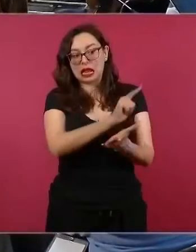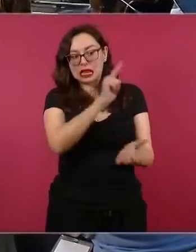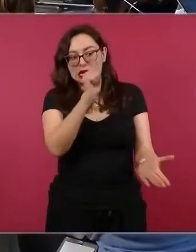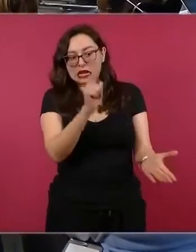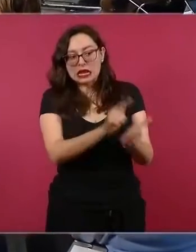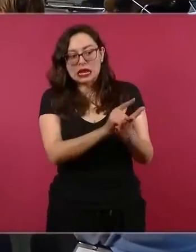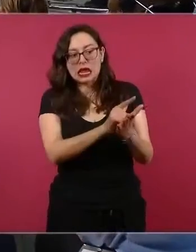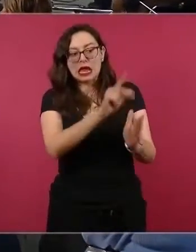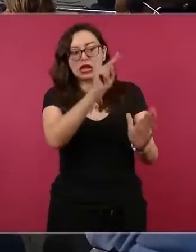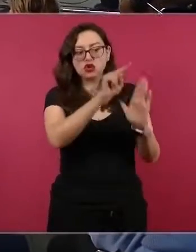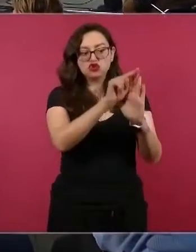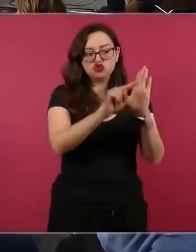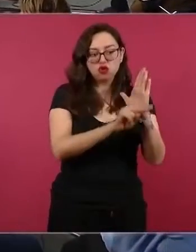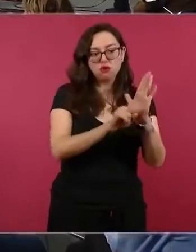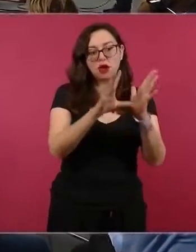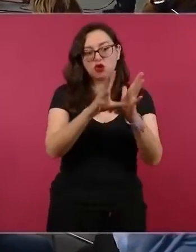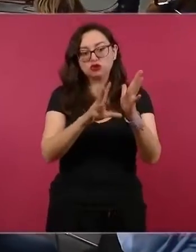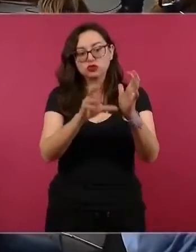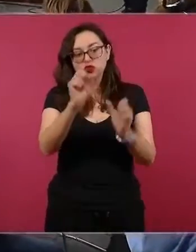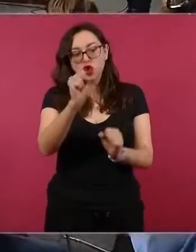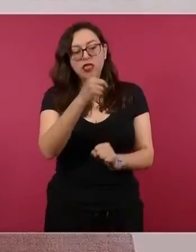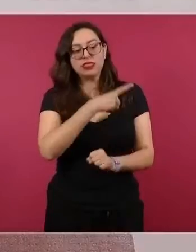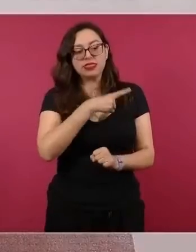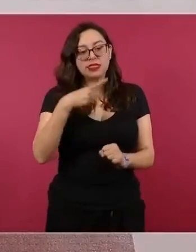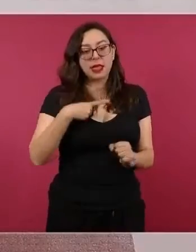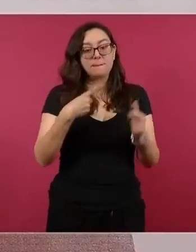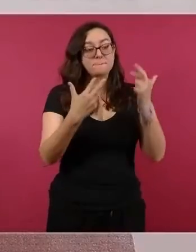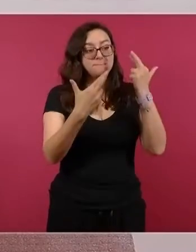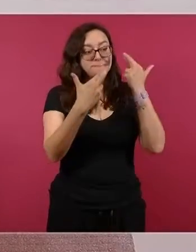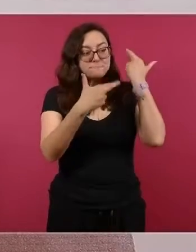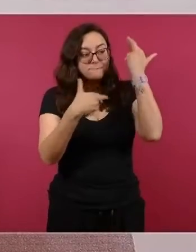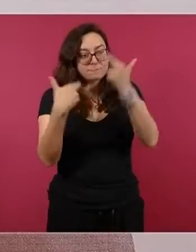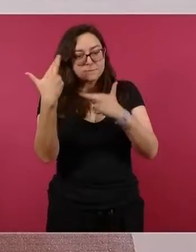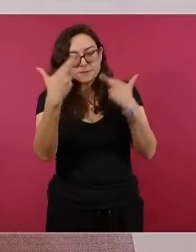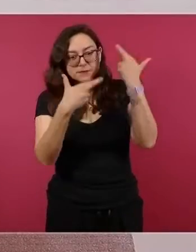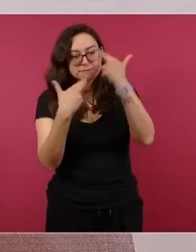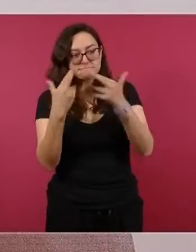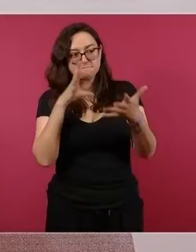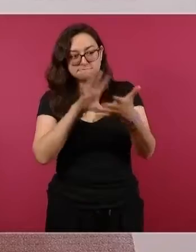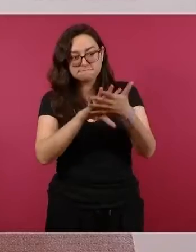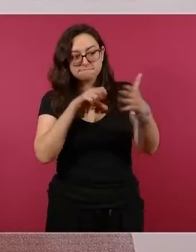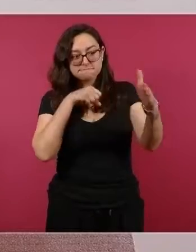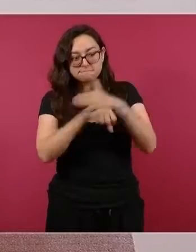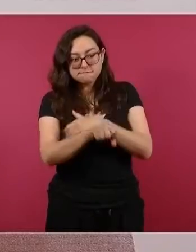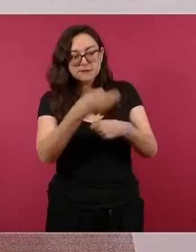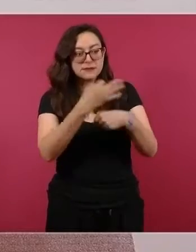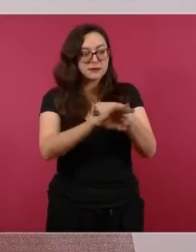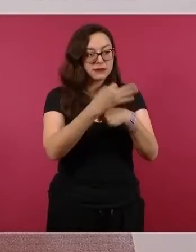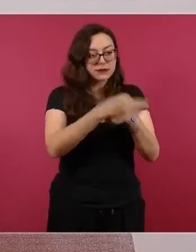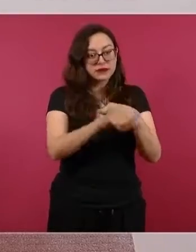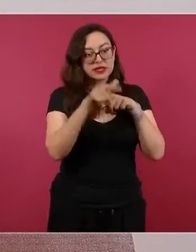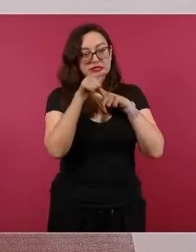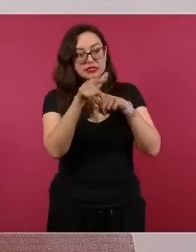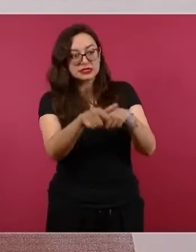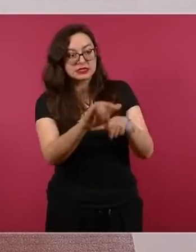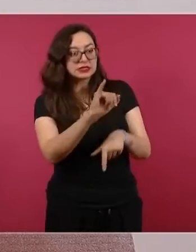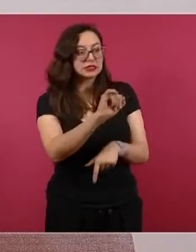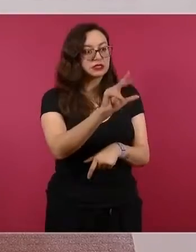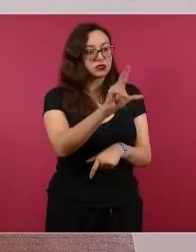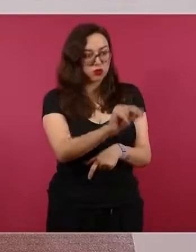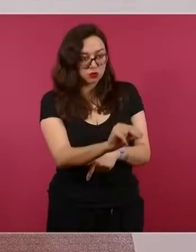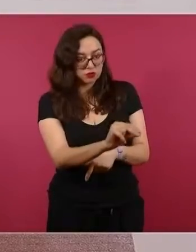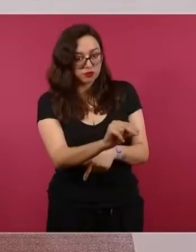norma, tanto en las leyes como en la Constitución. Entonces, una cosa que hemos venido insistiendo es que no puede el Poder